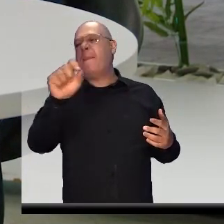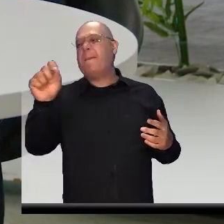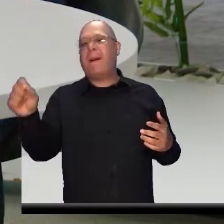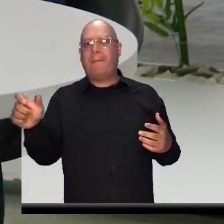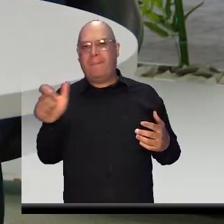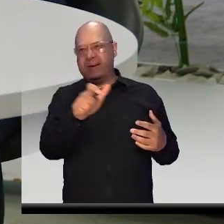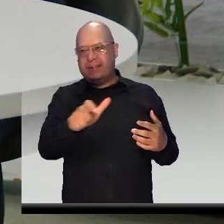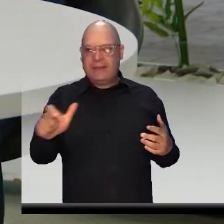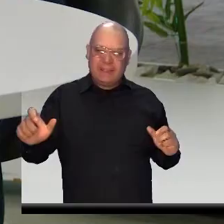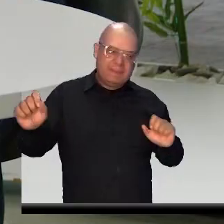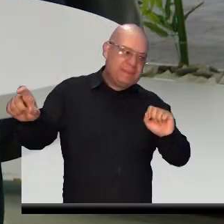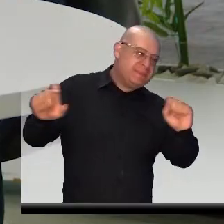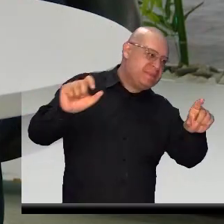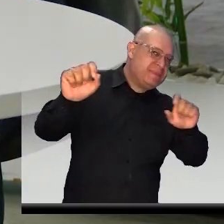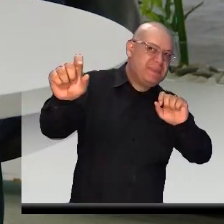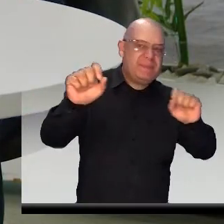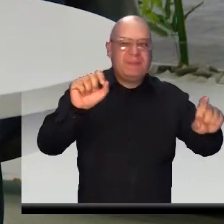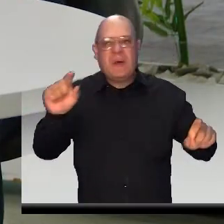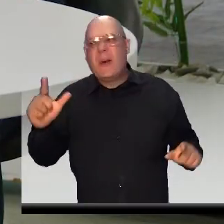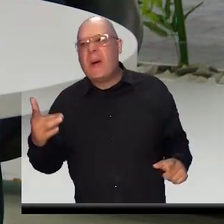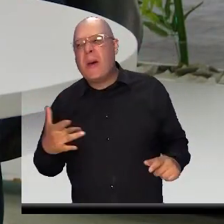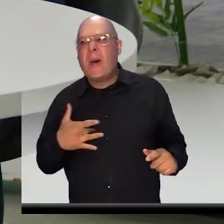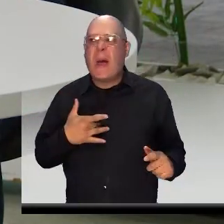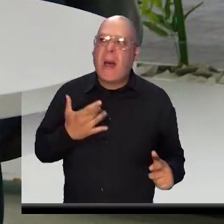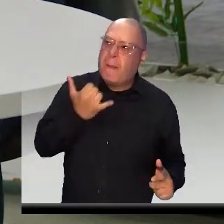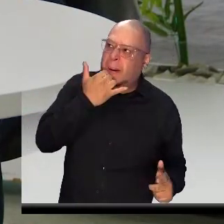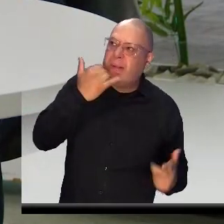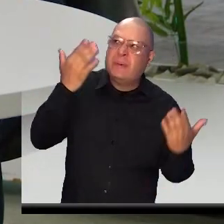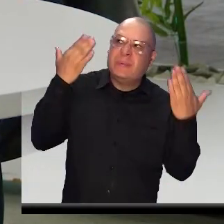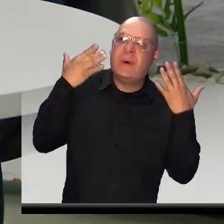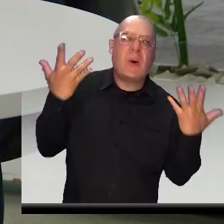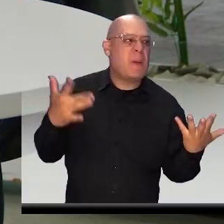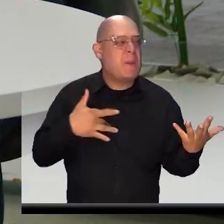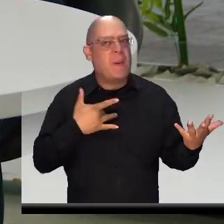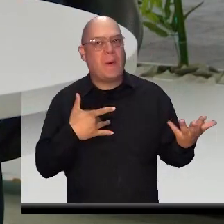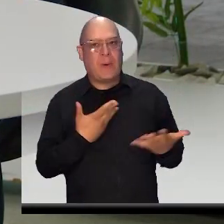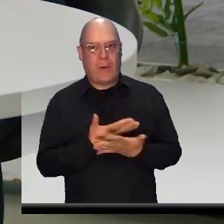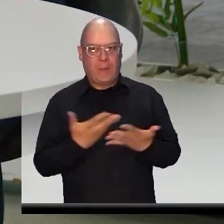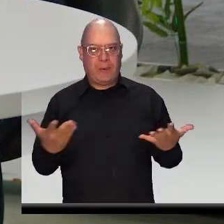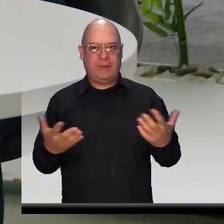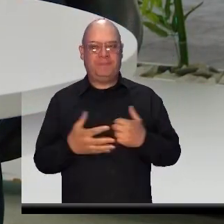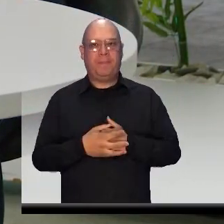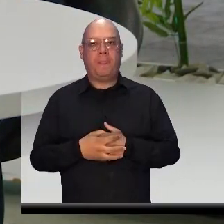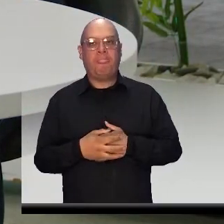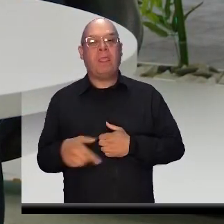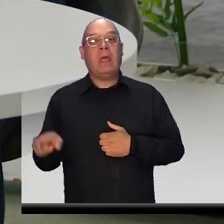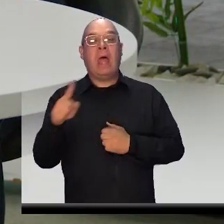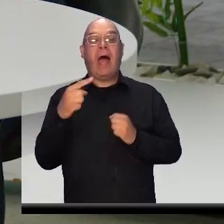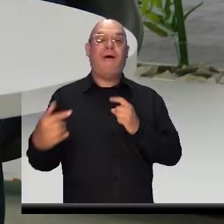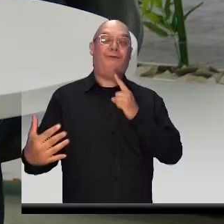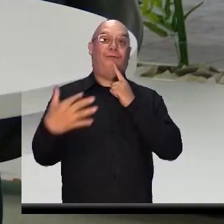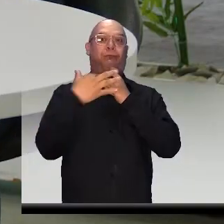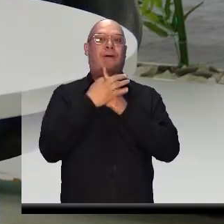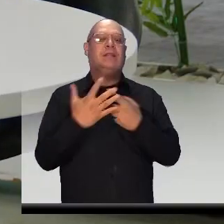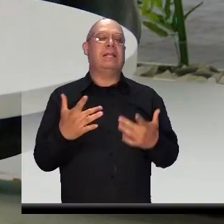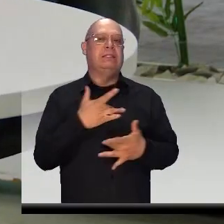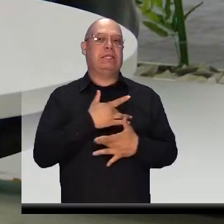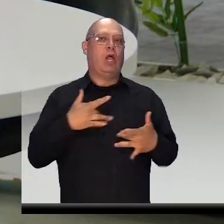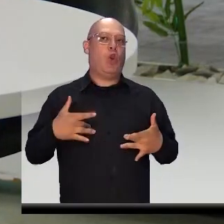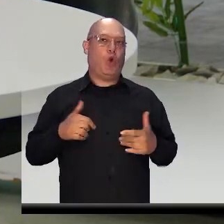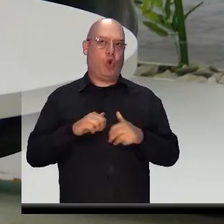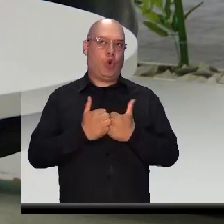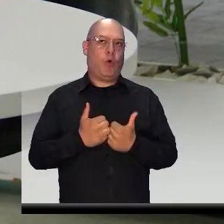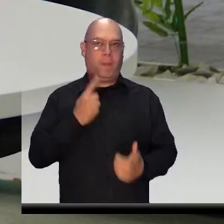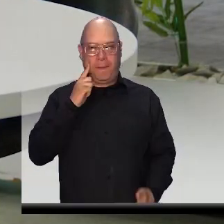a las personas qué estaba pasando con el clima, cómo se estaban sintiendo y cómo creían que esto implicaba pues nuestra salud. Y mira,